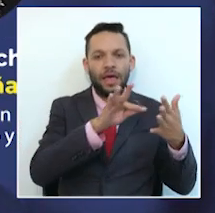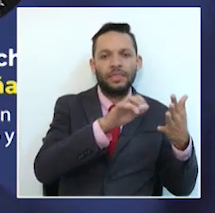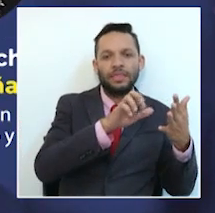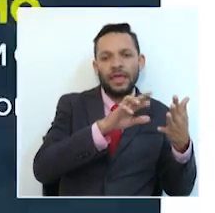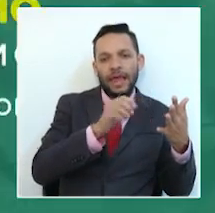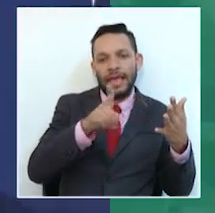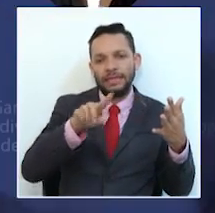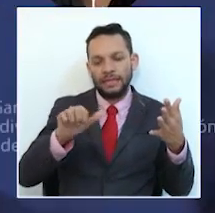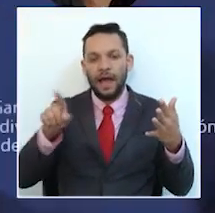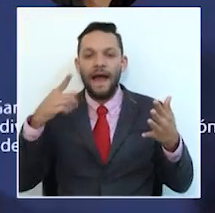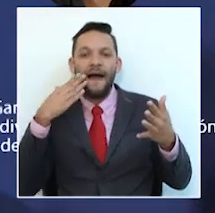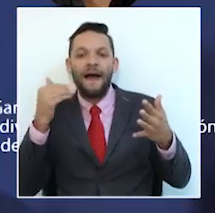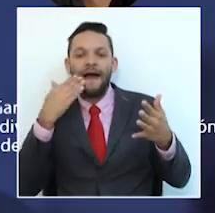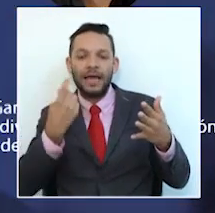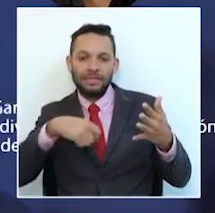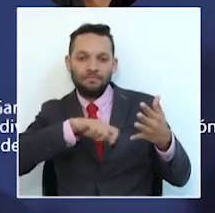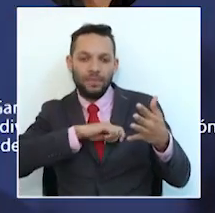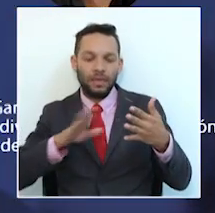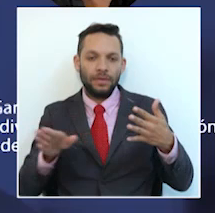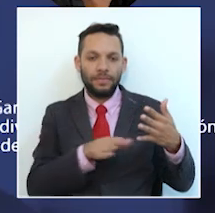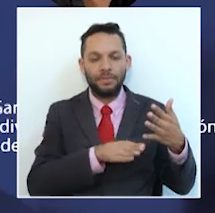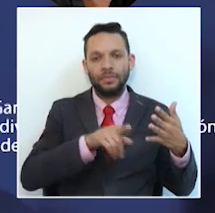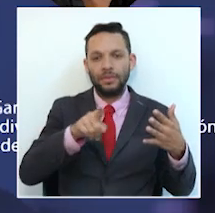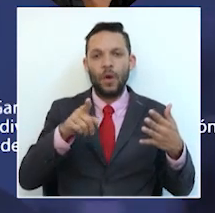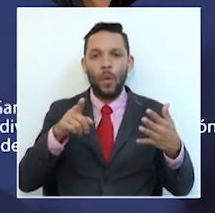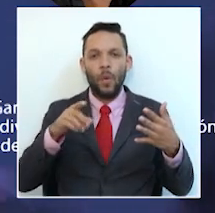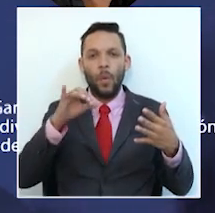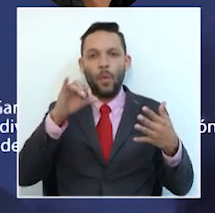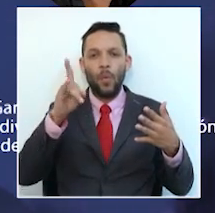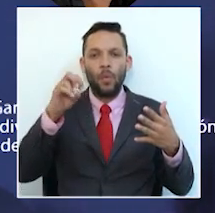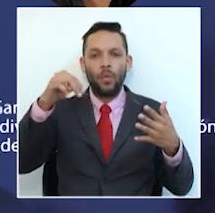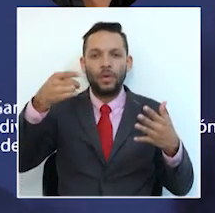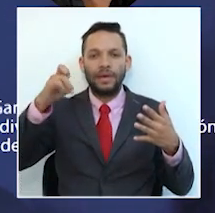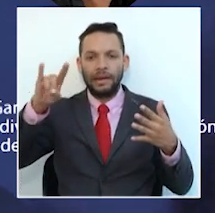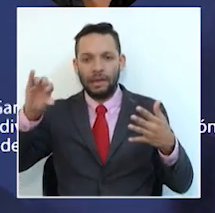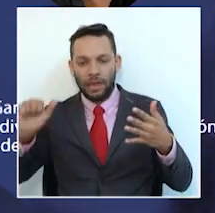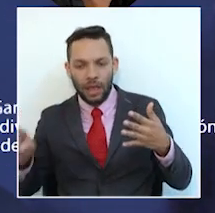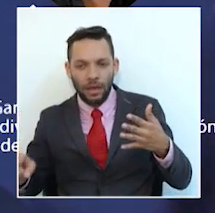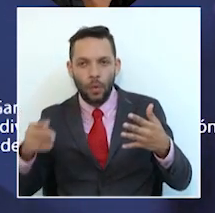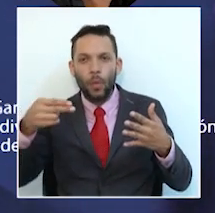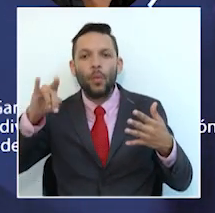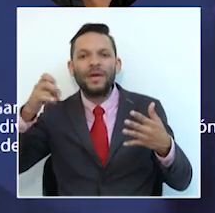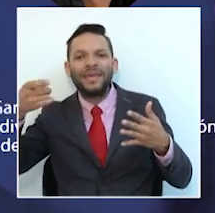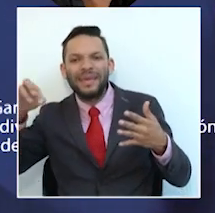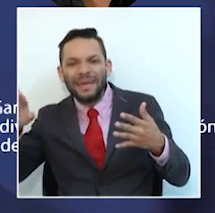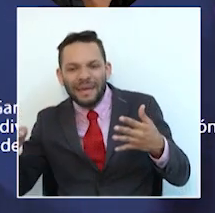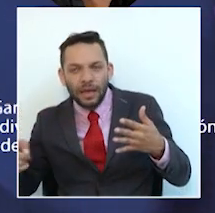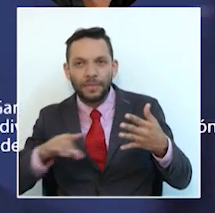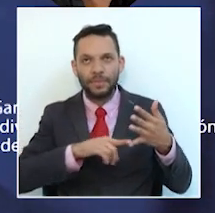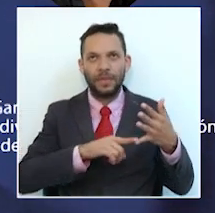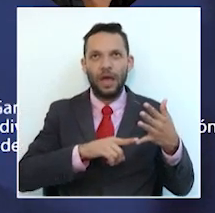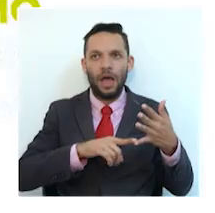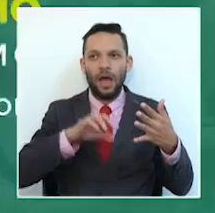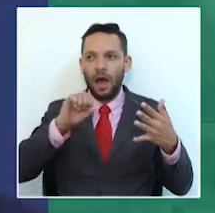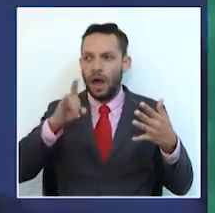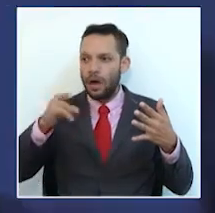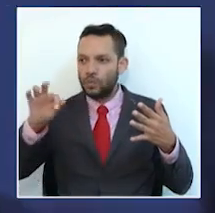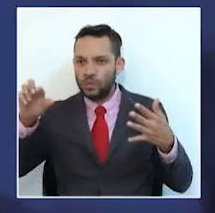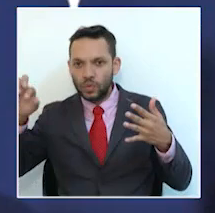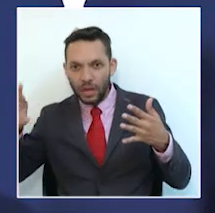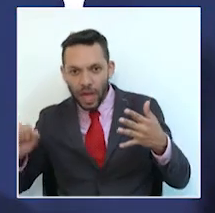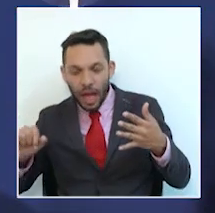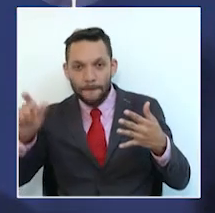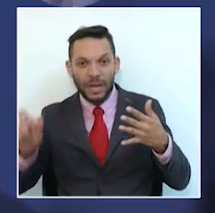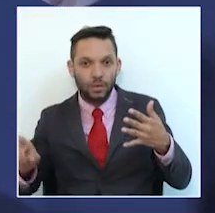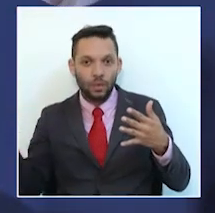españa las lo busco de hungría judith pérez de ternero de austria y toni hartó de mexico